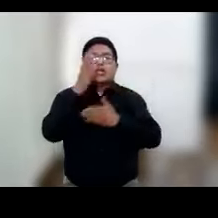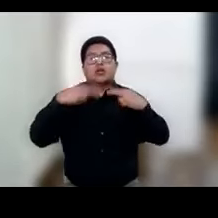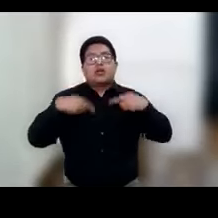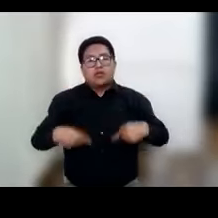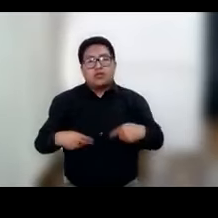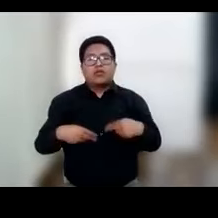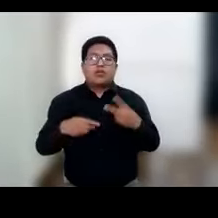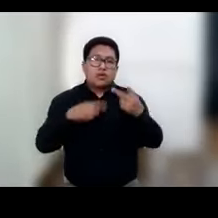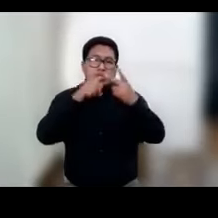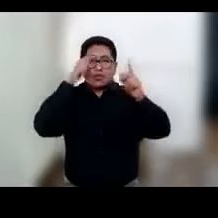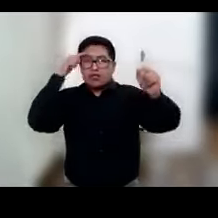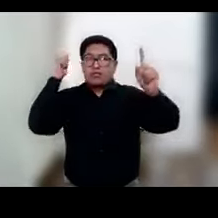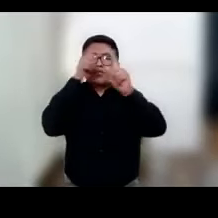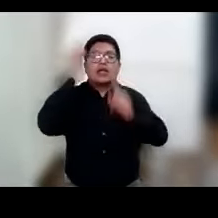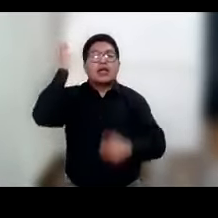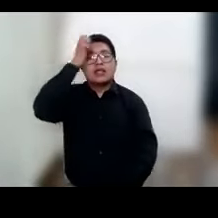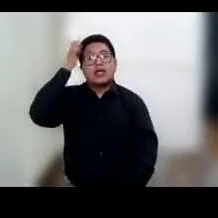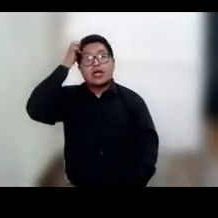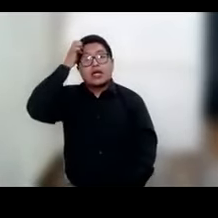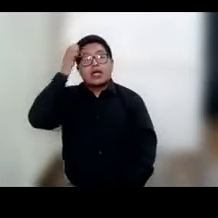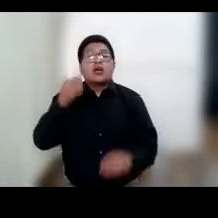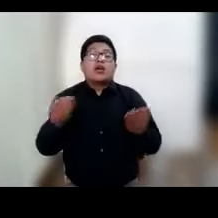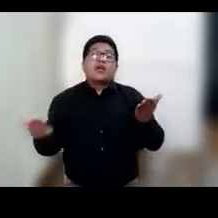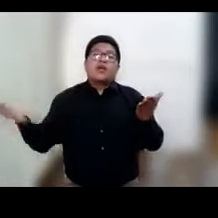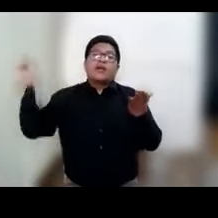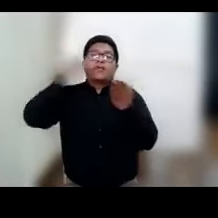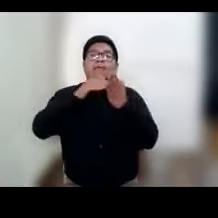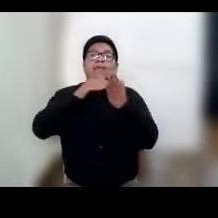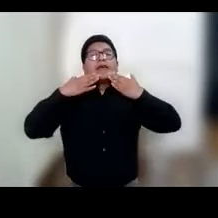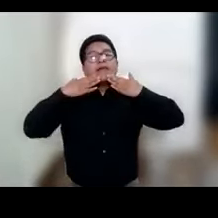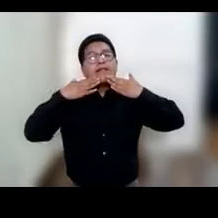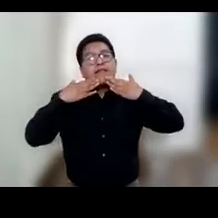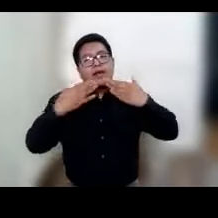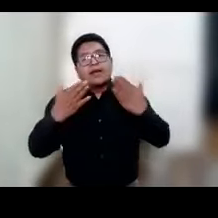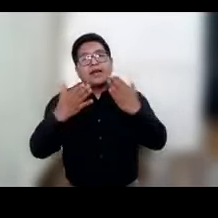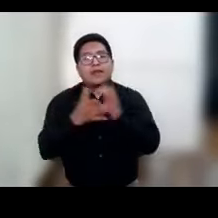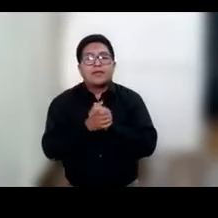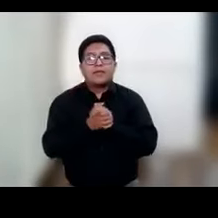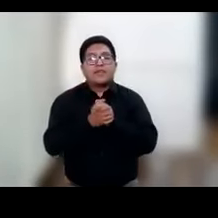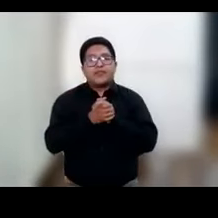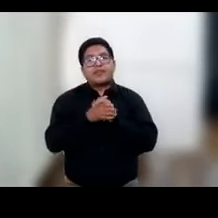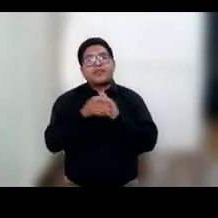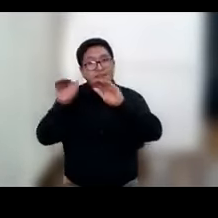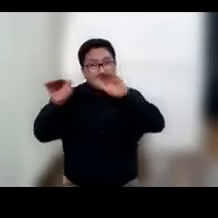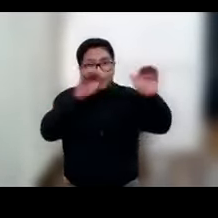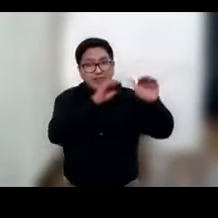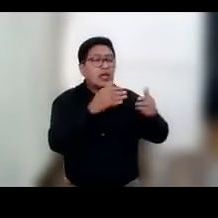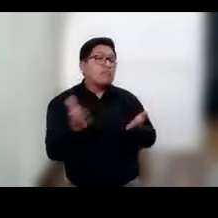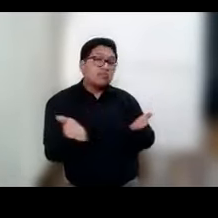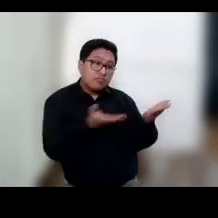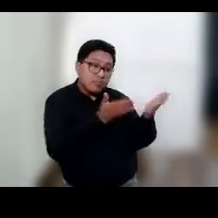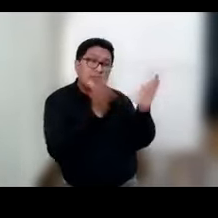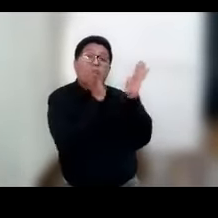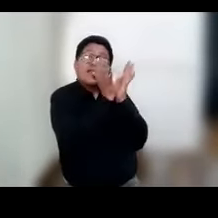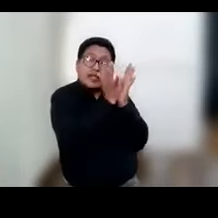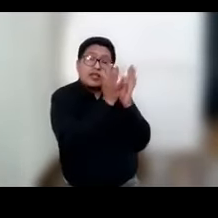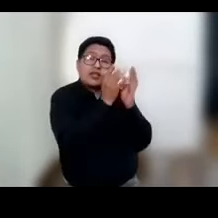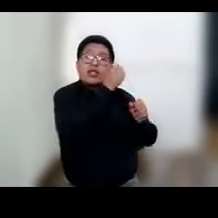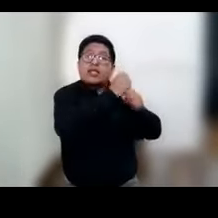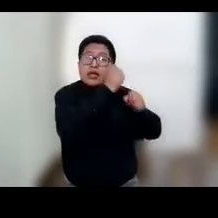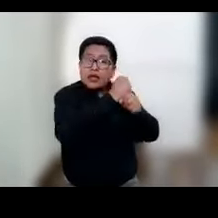las obligaciones del estado nuevamente muchísimas gracias por este espacio y les animó a que acompañemos el trabajo de la defensoría del pueblo de bolivia